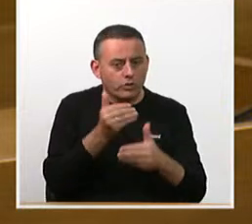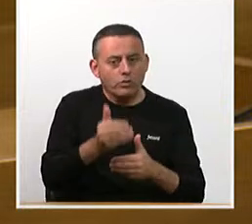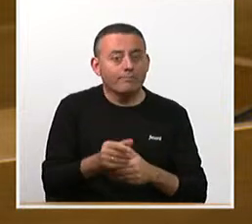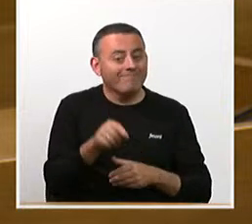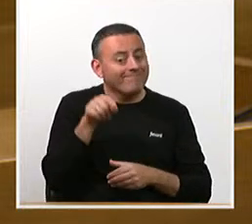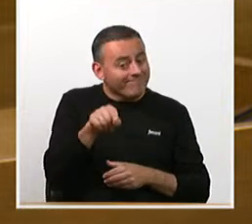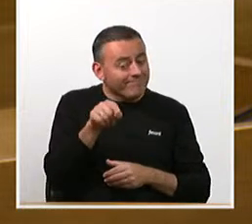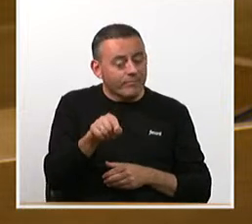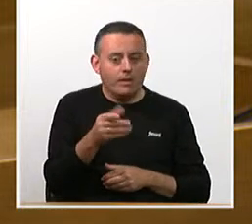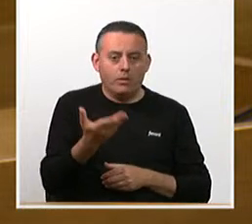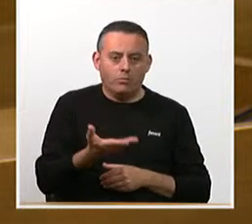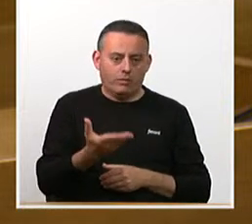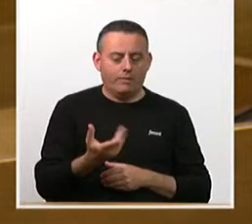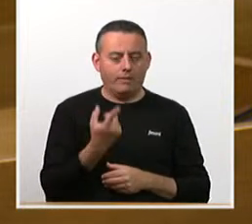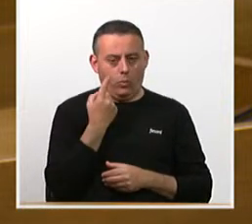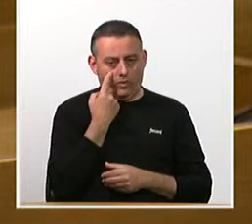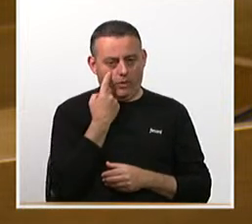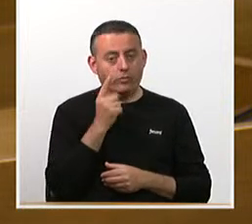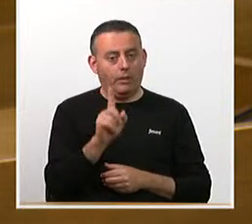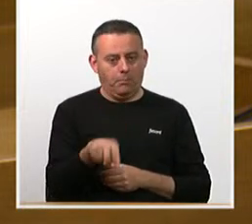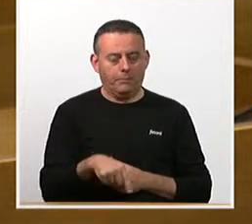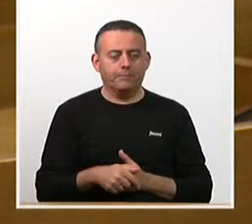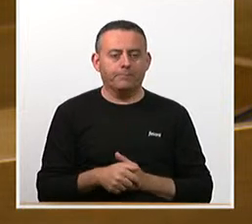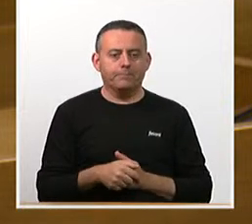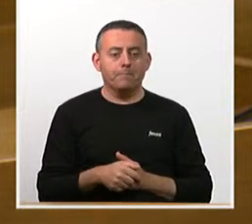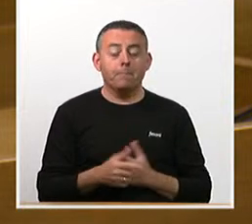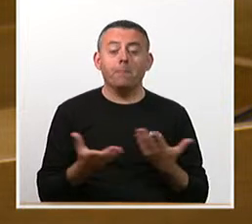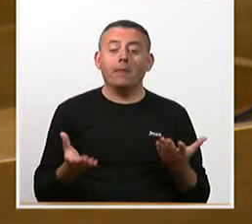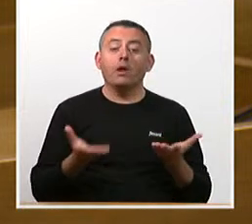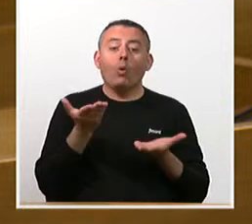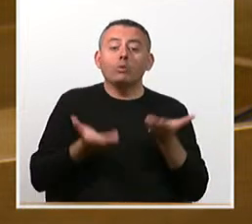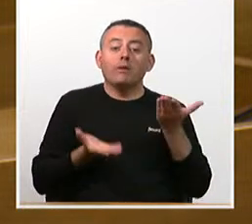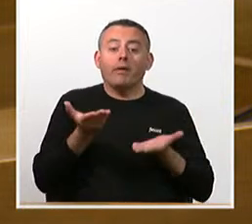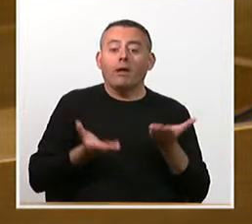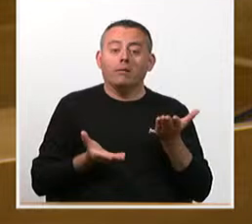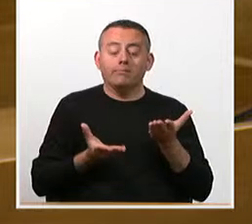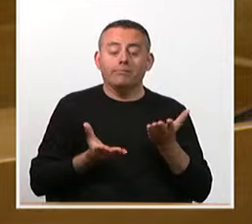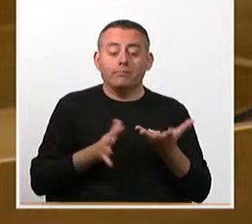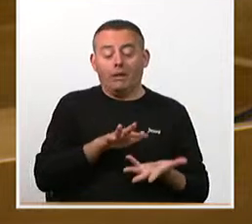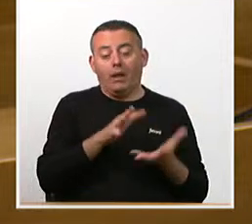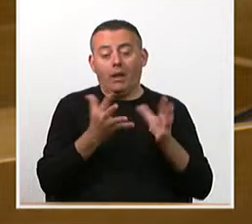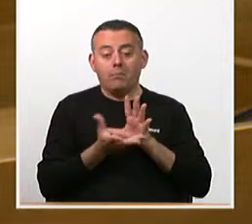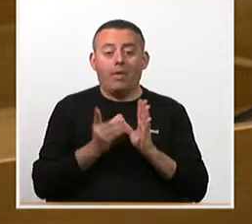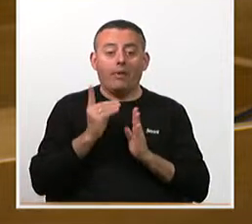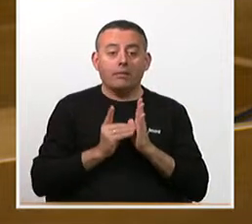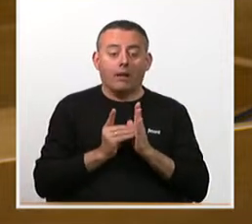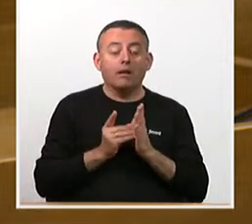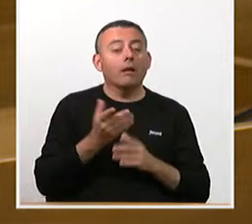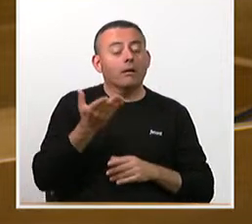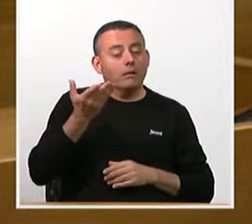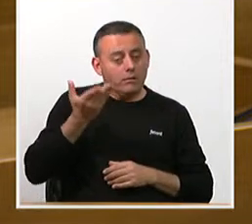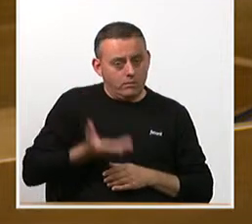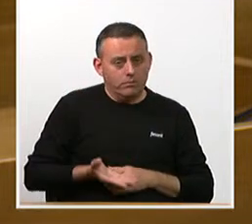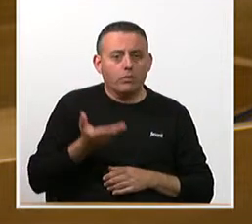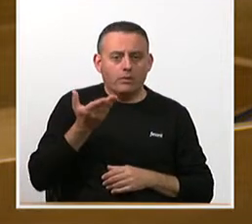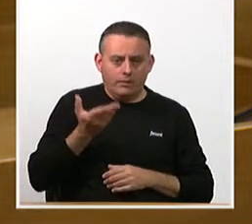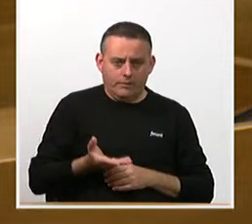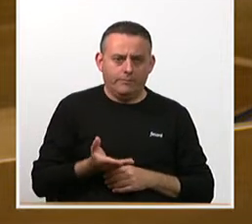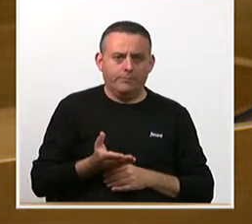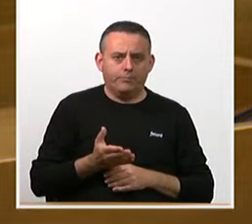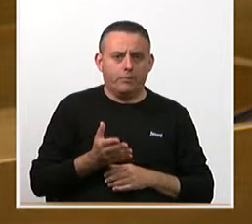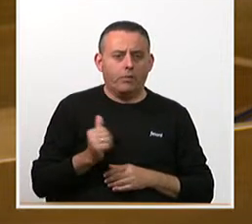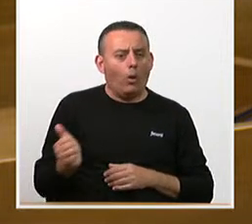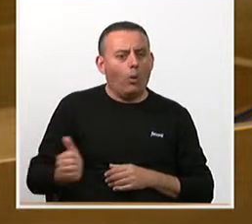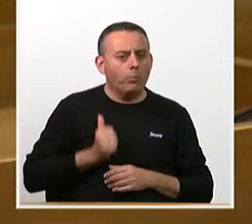en resumen sí la digitalización de la justicia representa una oportunidad única para mejorar la eficiencia la